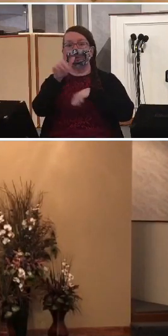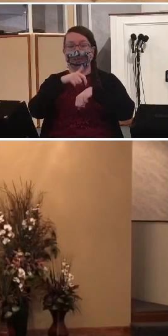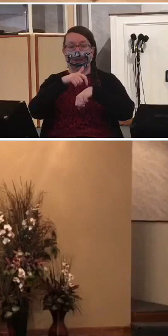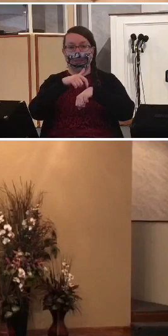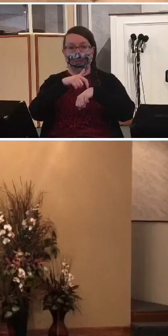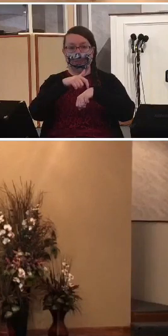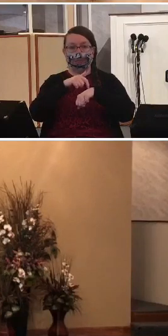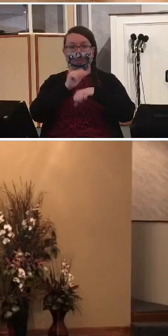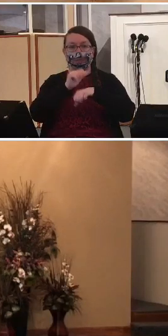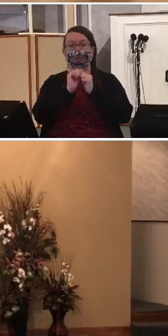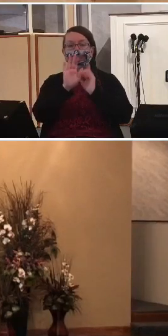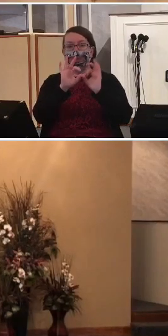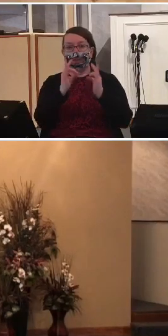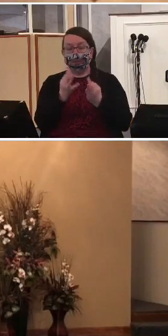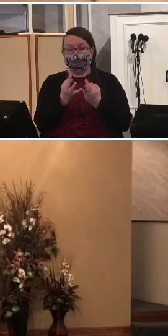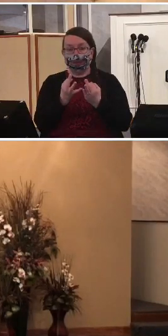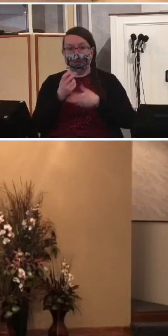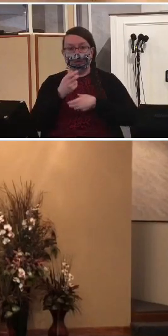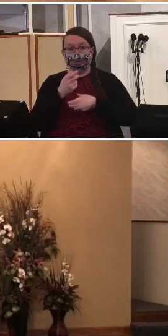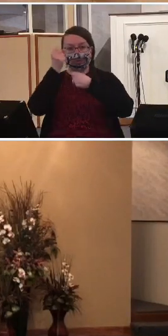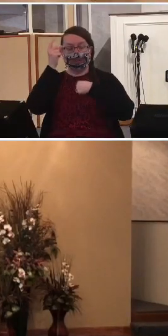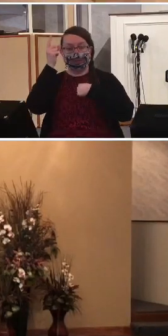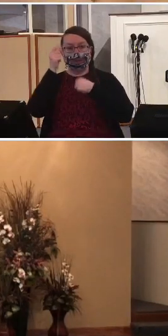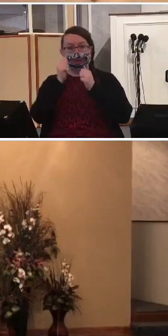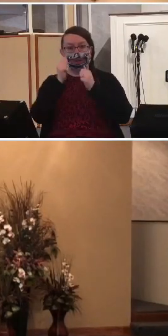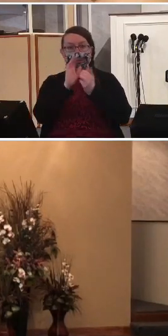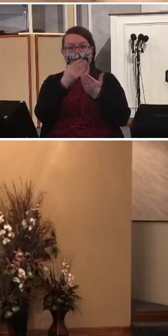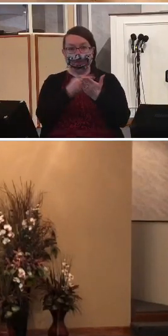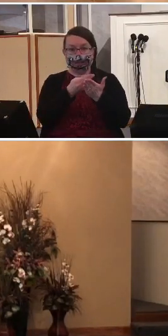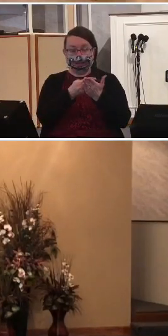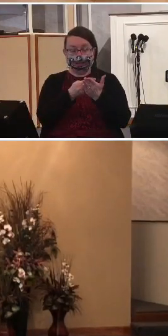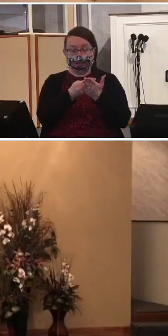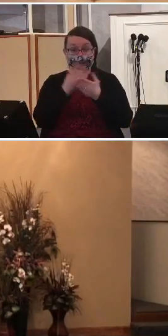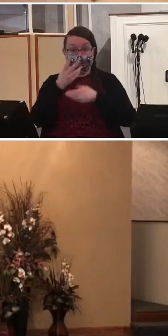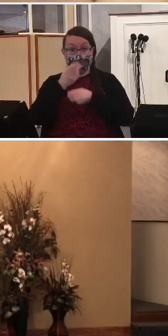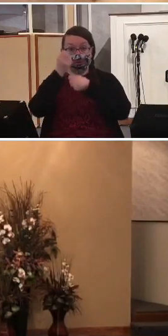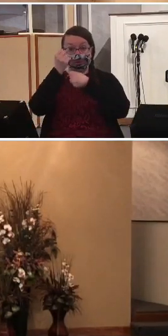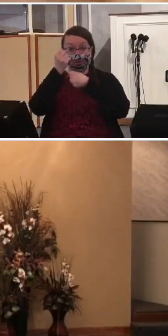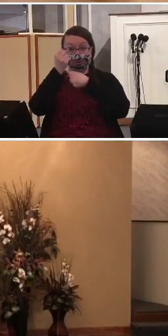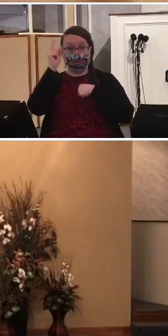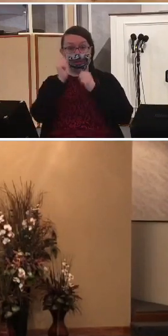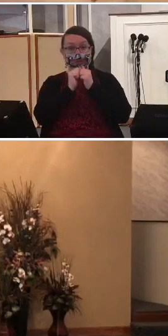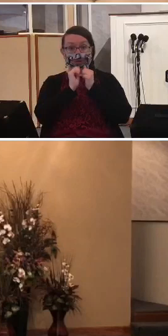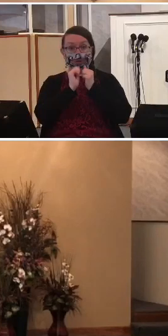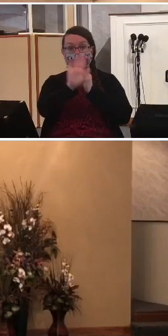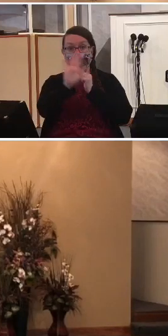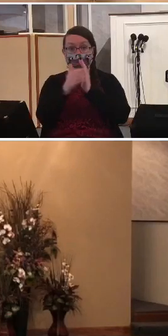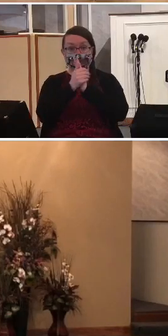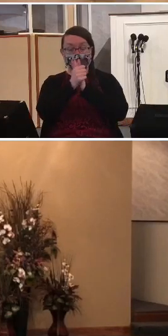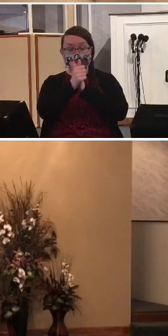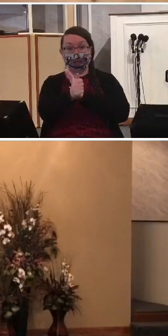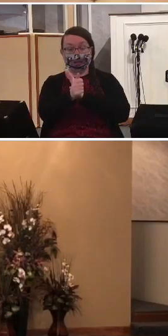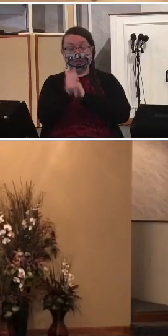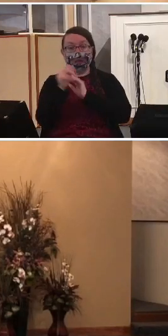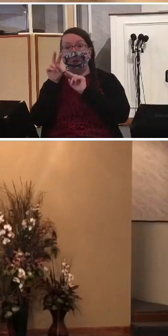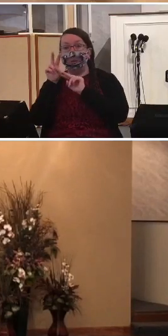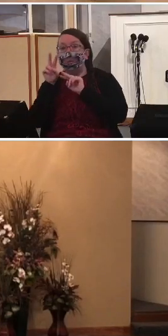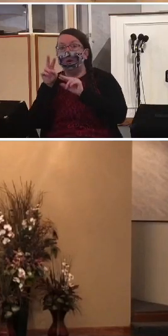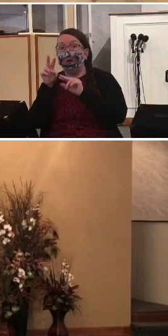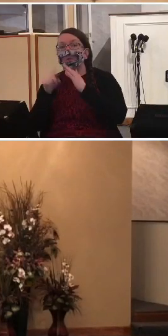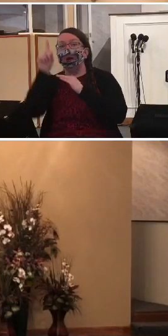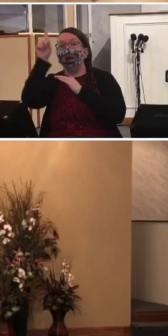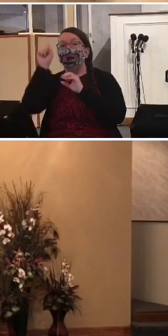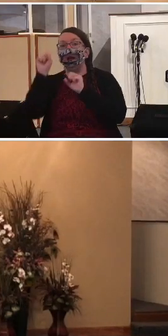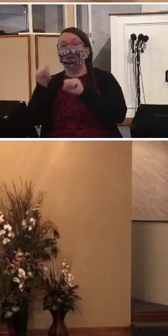con tu familia. Confía en mí con tus finanzas, confía en mí, con tus talentos, y mira lo que yo puedo hacer.